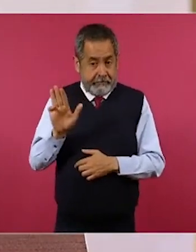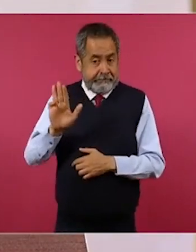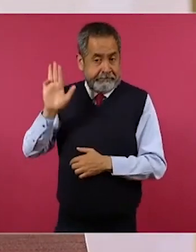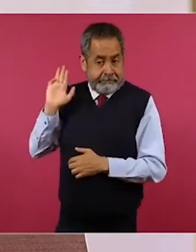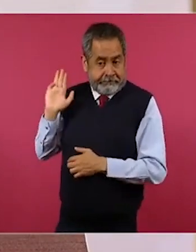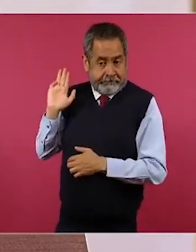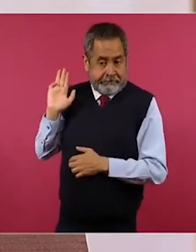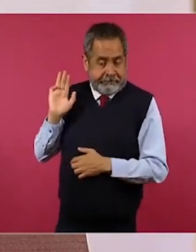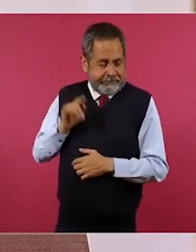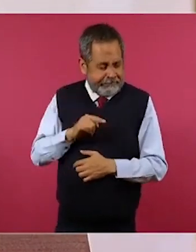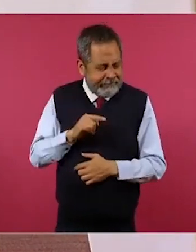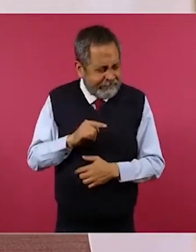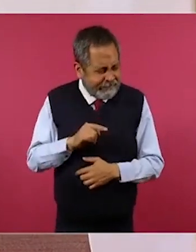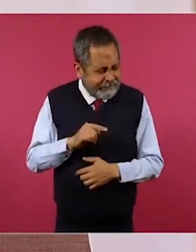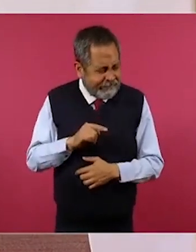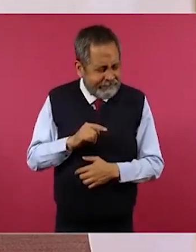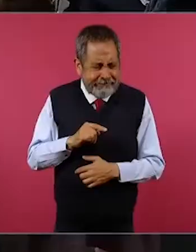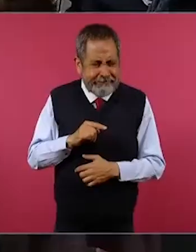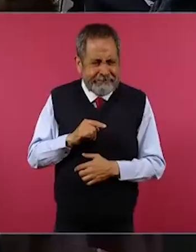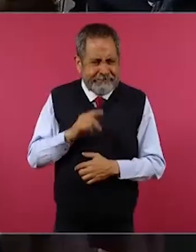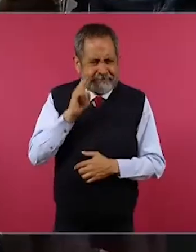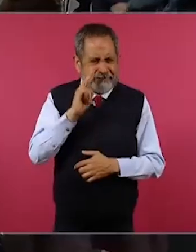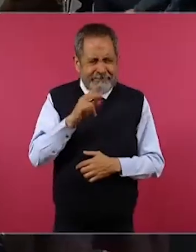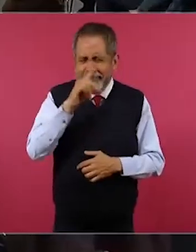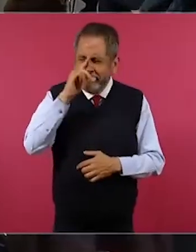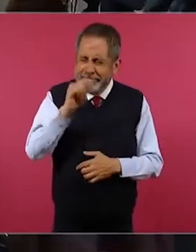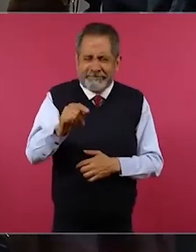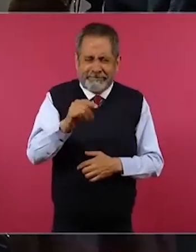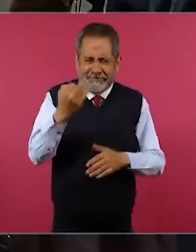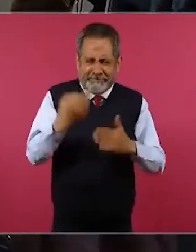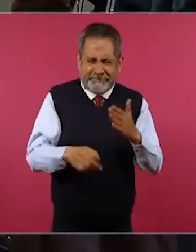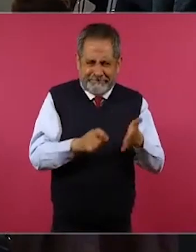y no alcancé a subrayarlo,